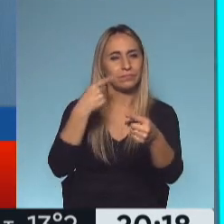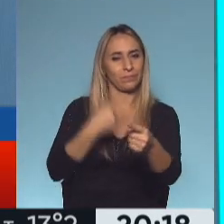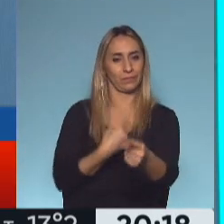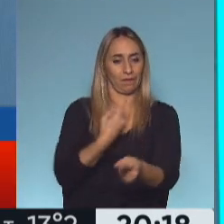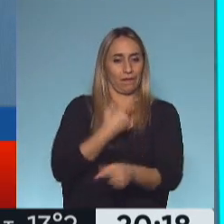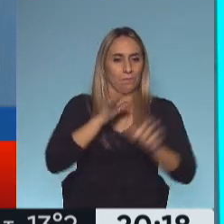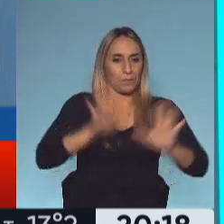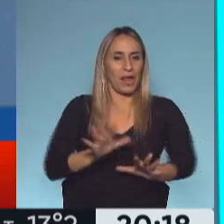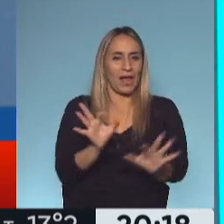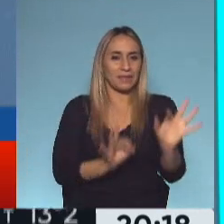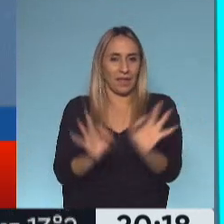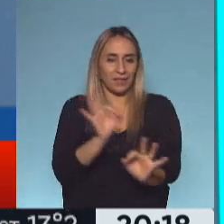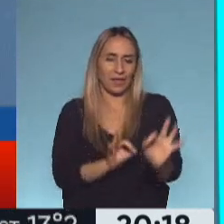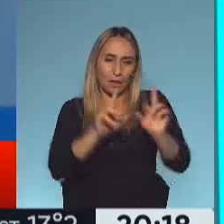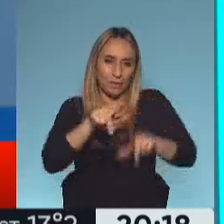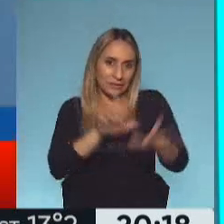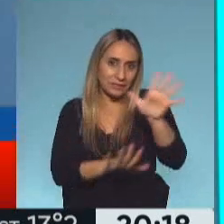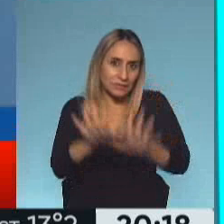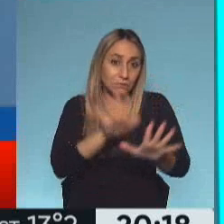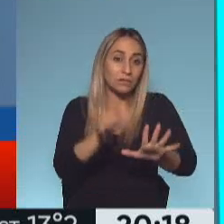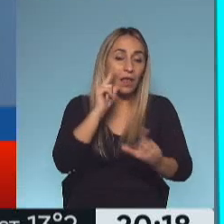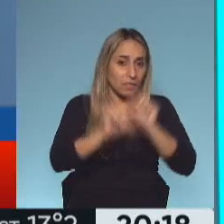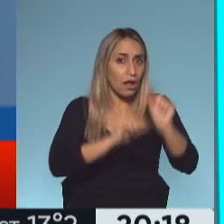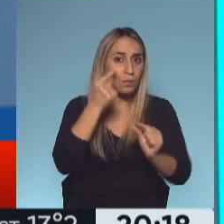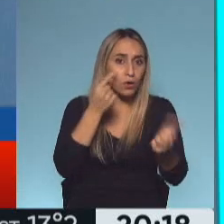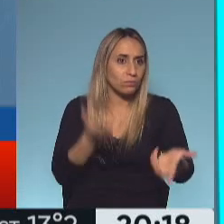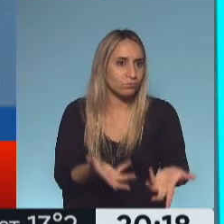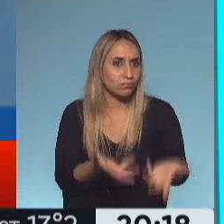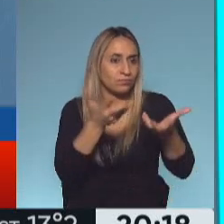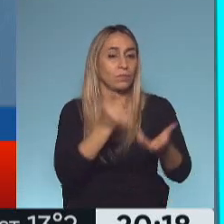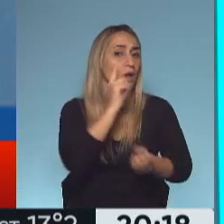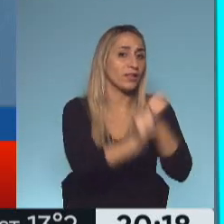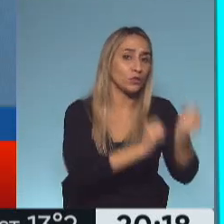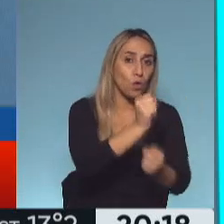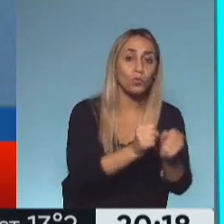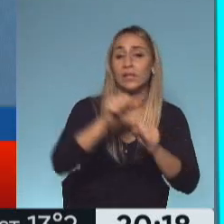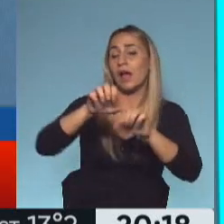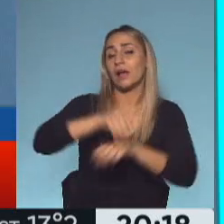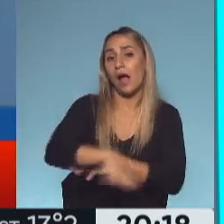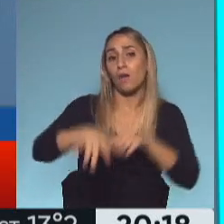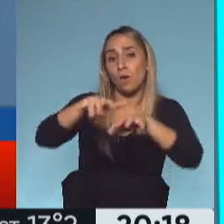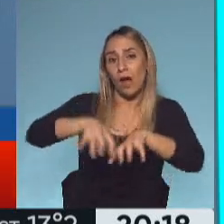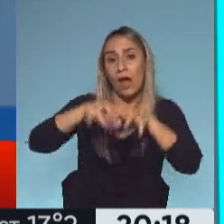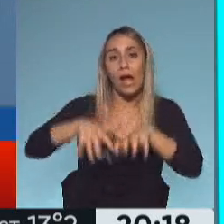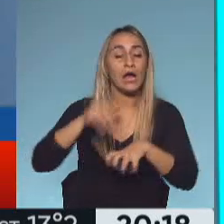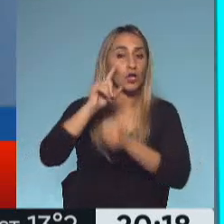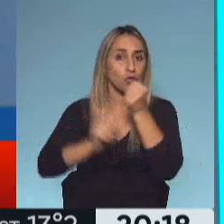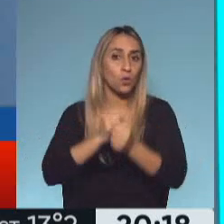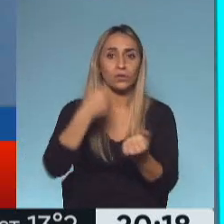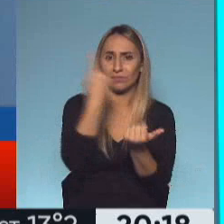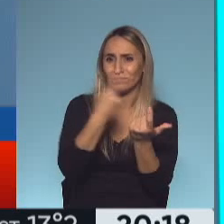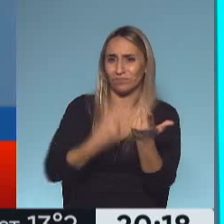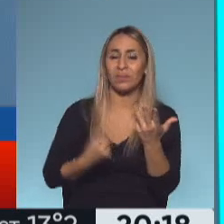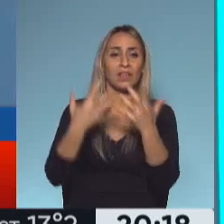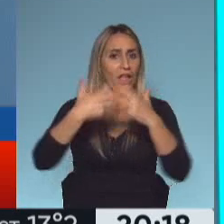permita recuperar el crecimiento, como vemos algunas señales muy positivas, digo, en la industria, en la agroindustria, la economía del conocimiento, que es un tema también fundamental, que está creando